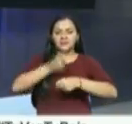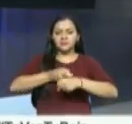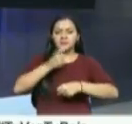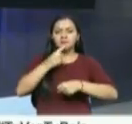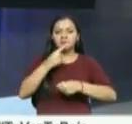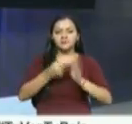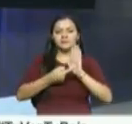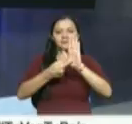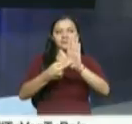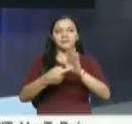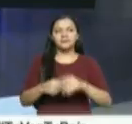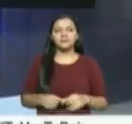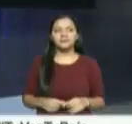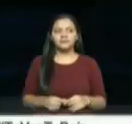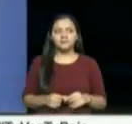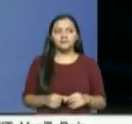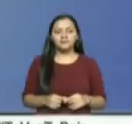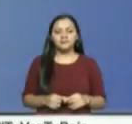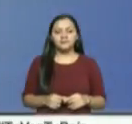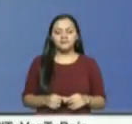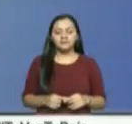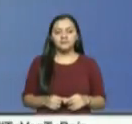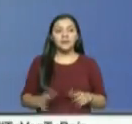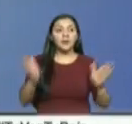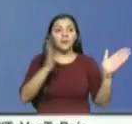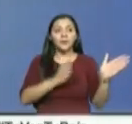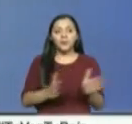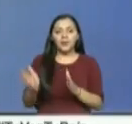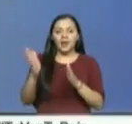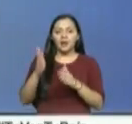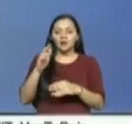los mostramos a continuación. Plan decenal